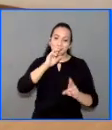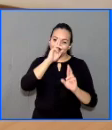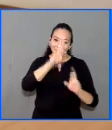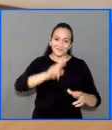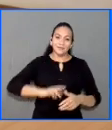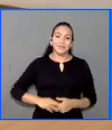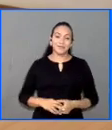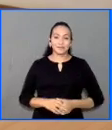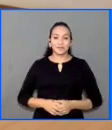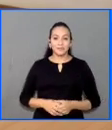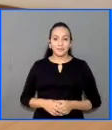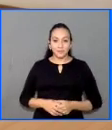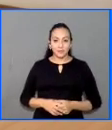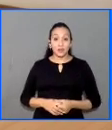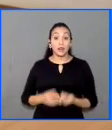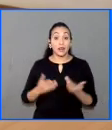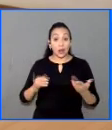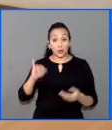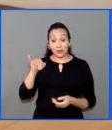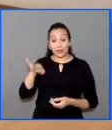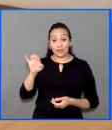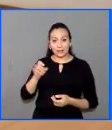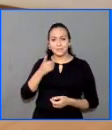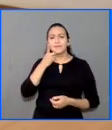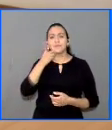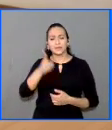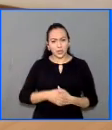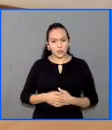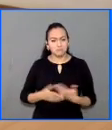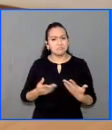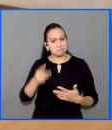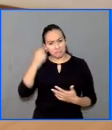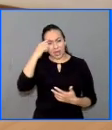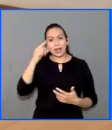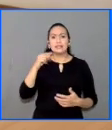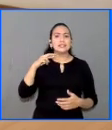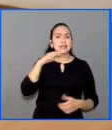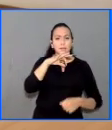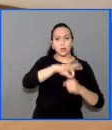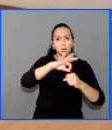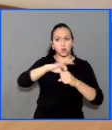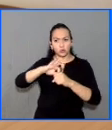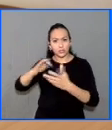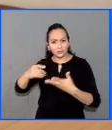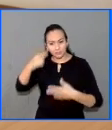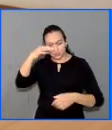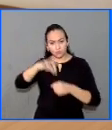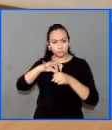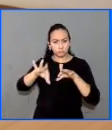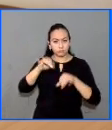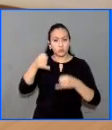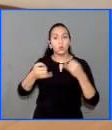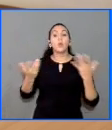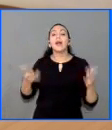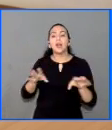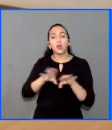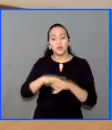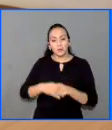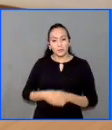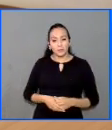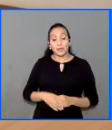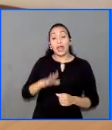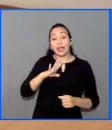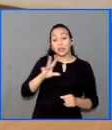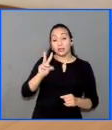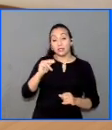En tanto, el INE aseguró que para agilizar la votación en la próxima elección judicial se instalarán en los más de 83,000